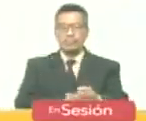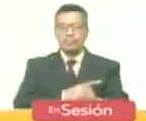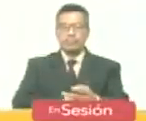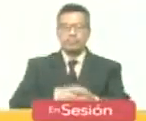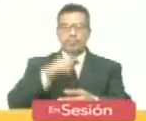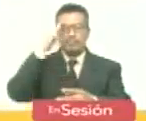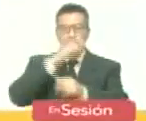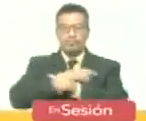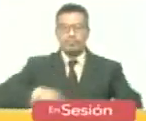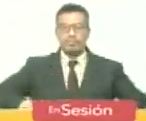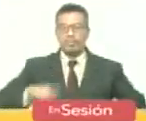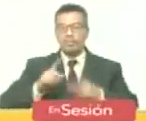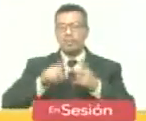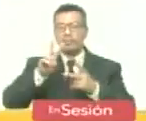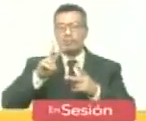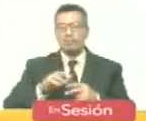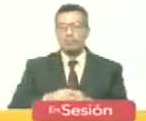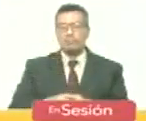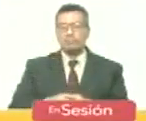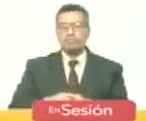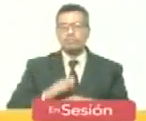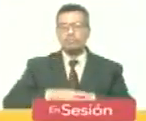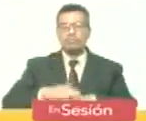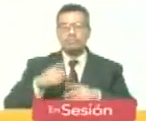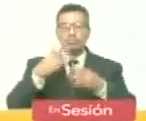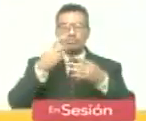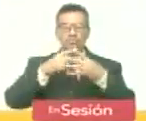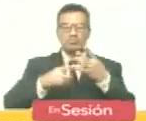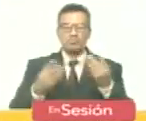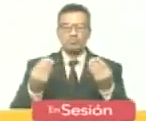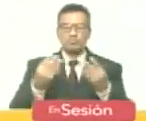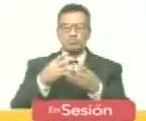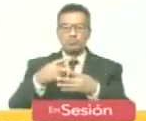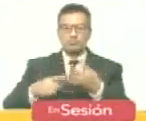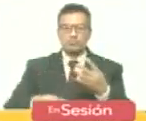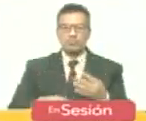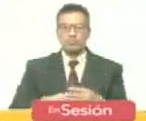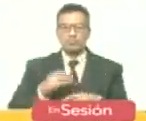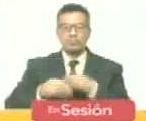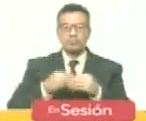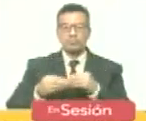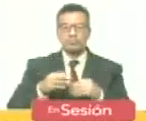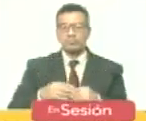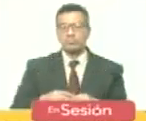Fuerza Armada Nacional Bolivariana? Por decenas ha ocurrido eso.